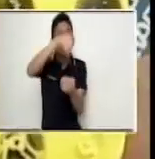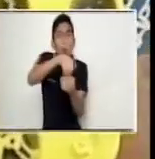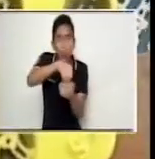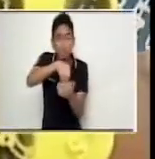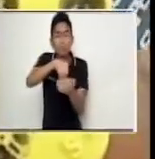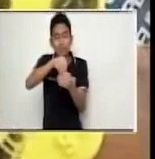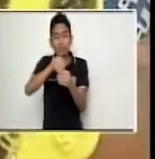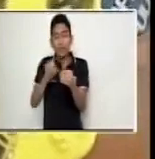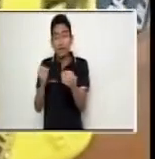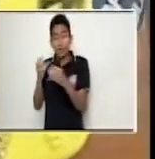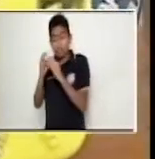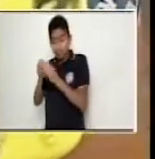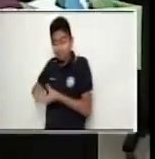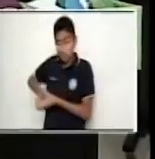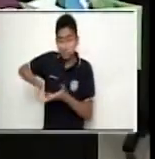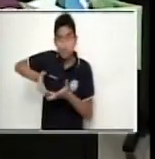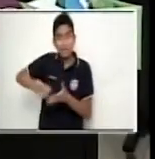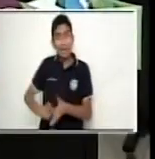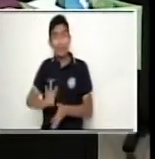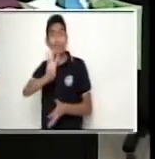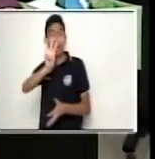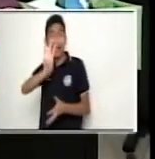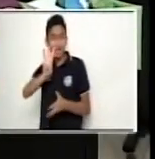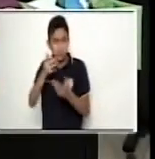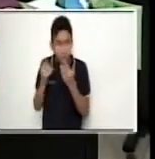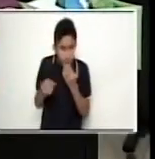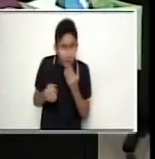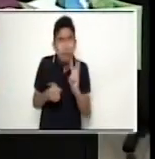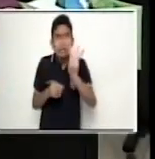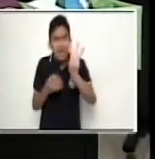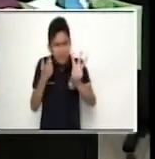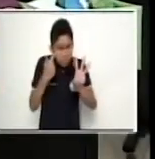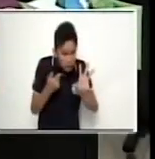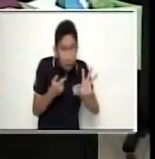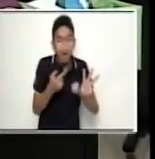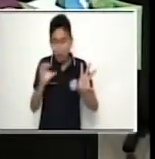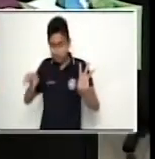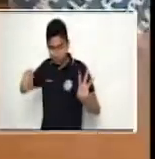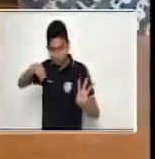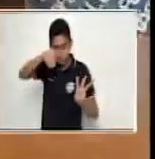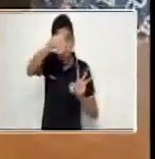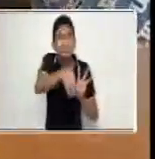El número 3 y pondrás tu tapón en el número 3.